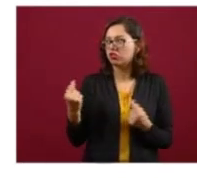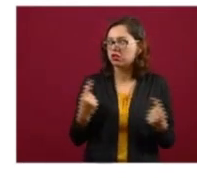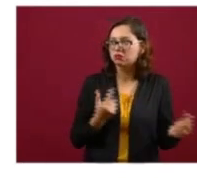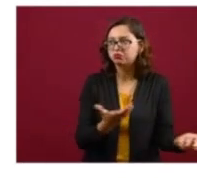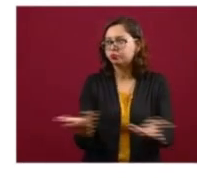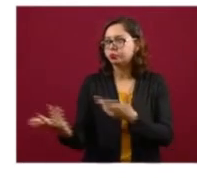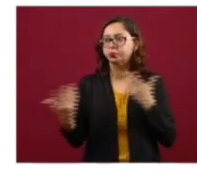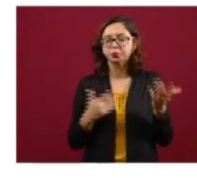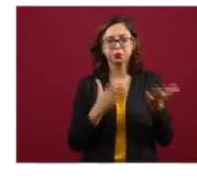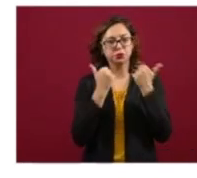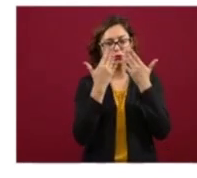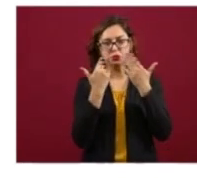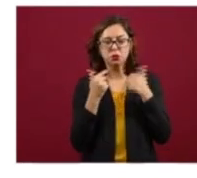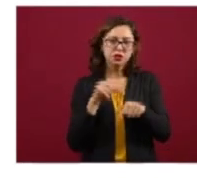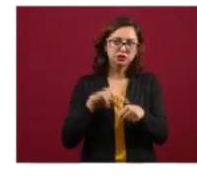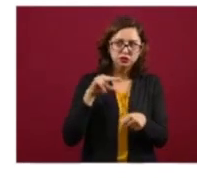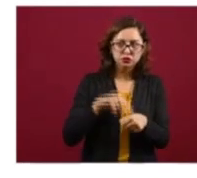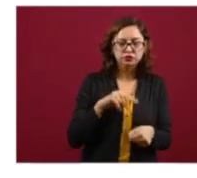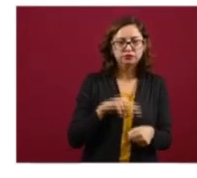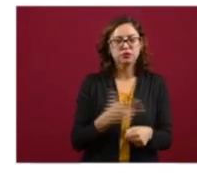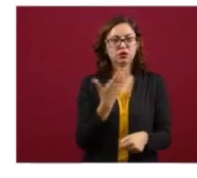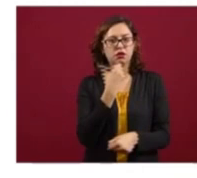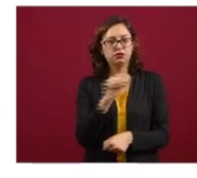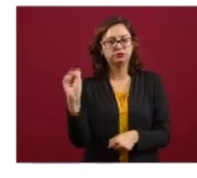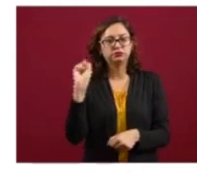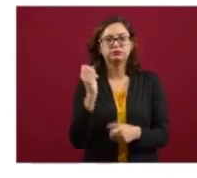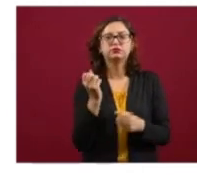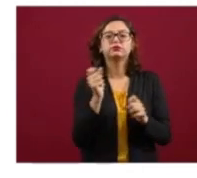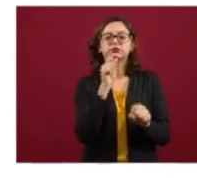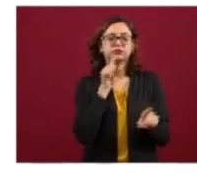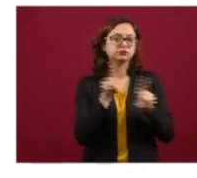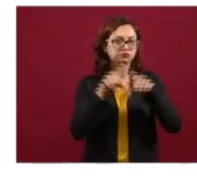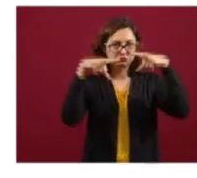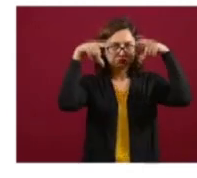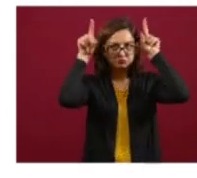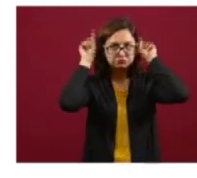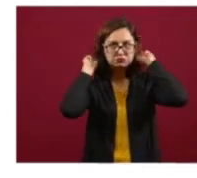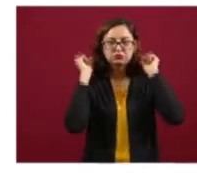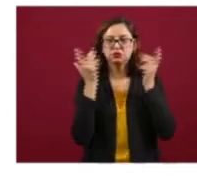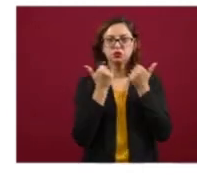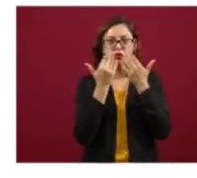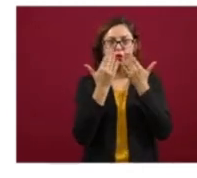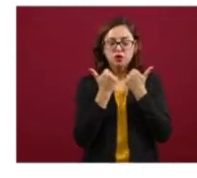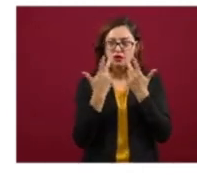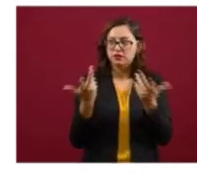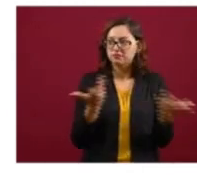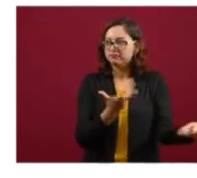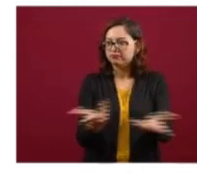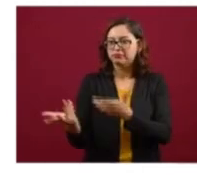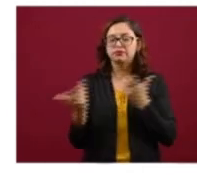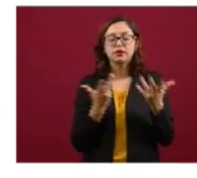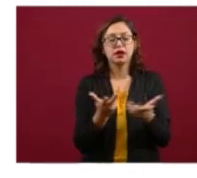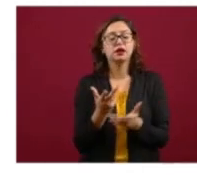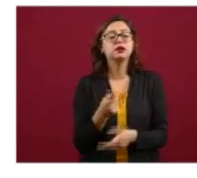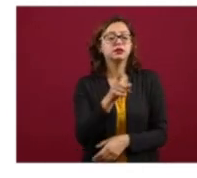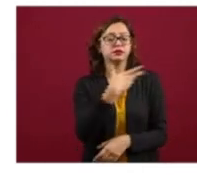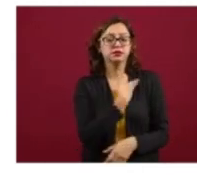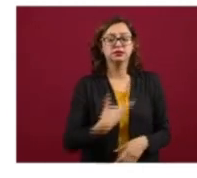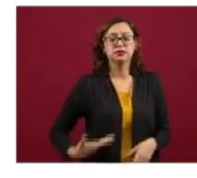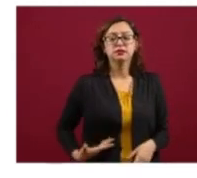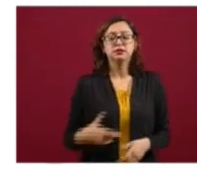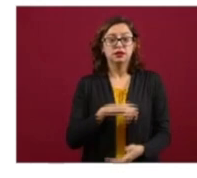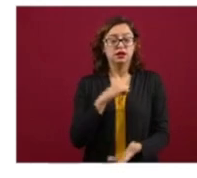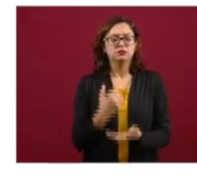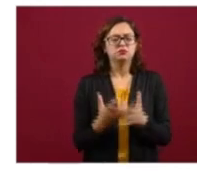la presencia de especialistas y en algunos casos también de enfermeras. Se autorizó por parte del señor presidente